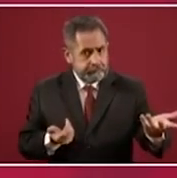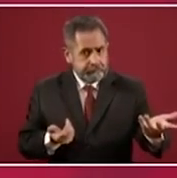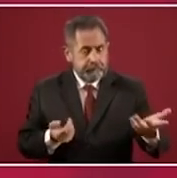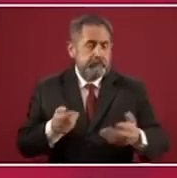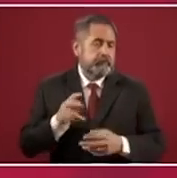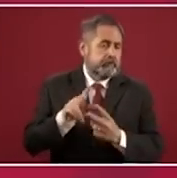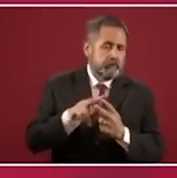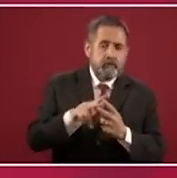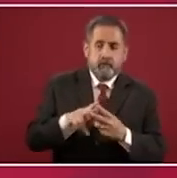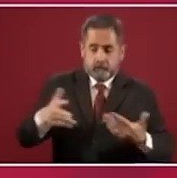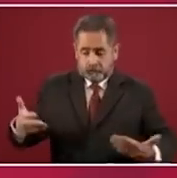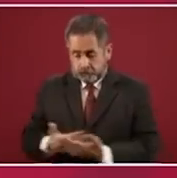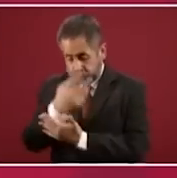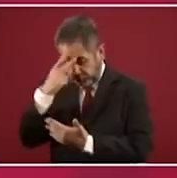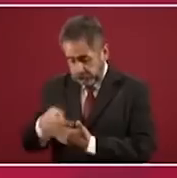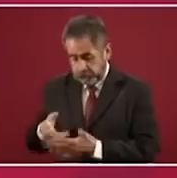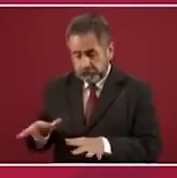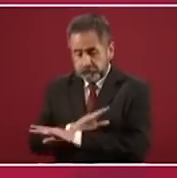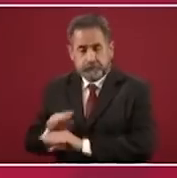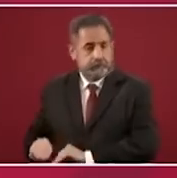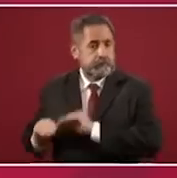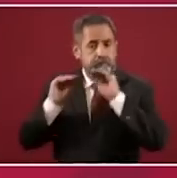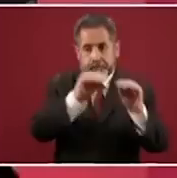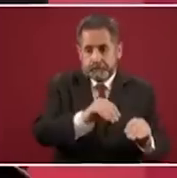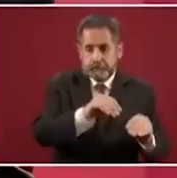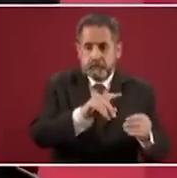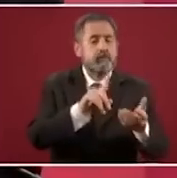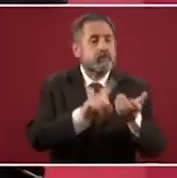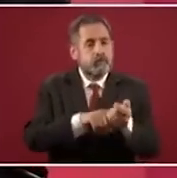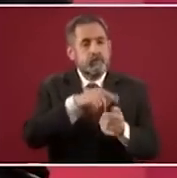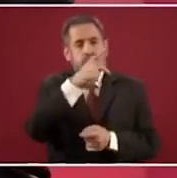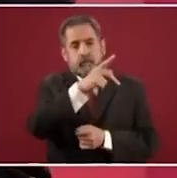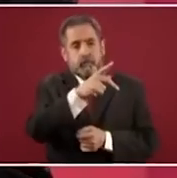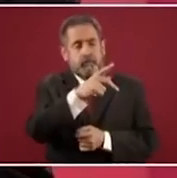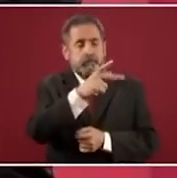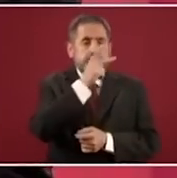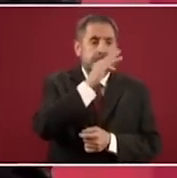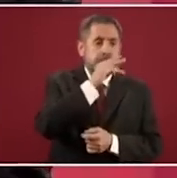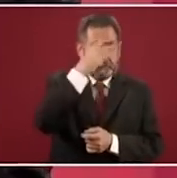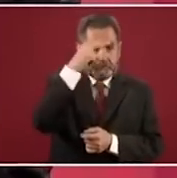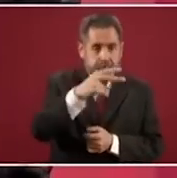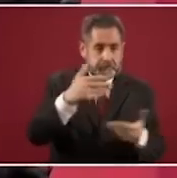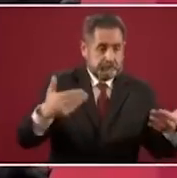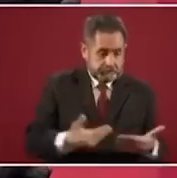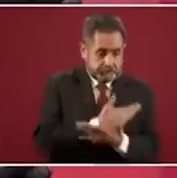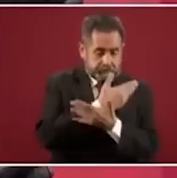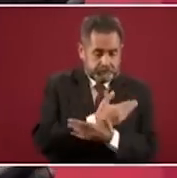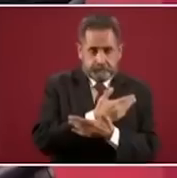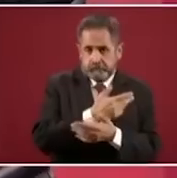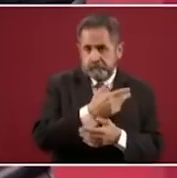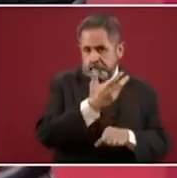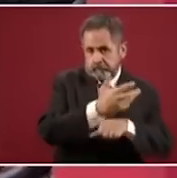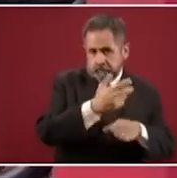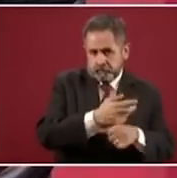nacidos en México o hijos de mexicanos nacidos en Estados